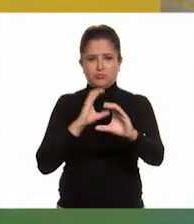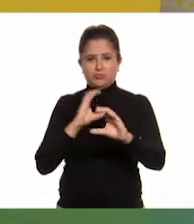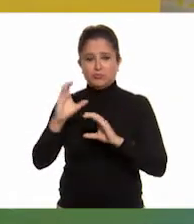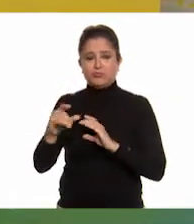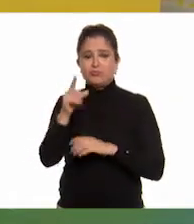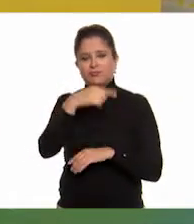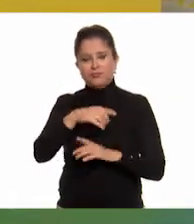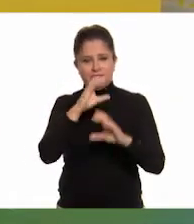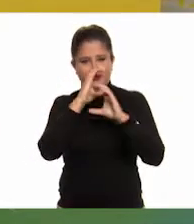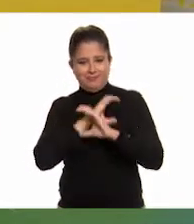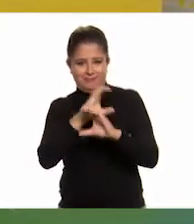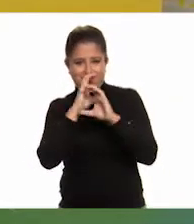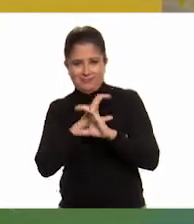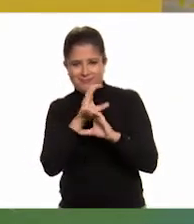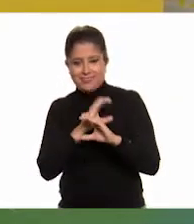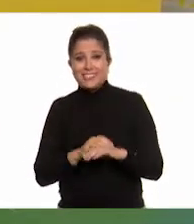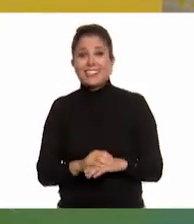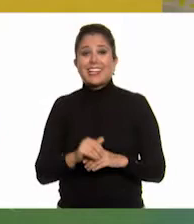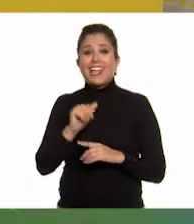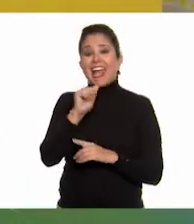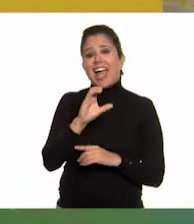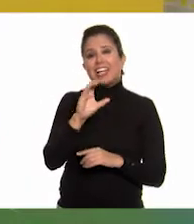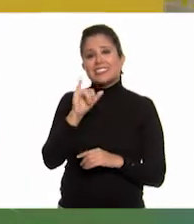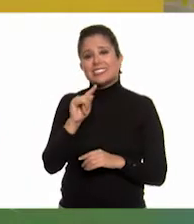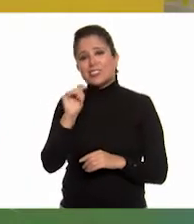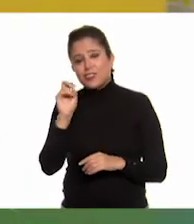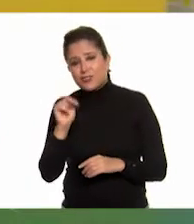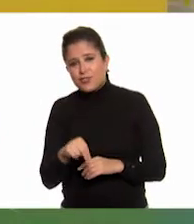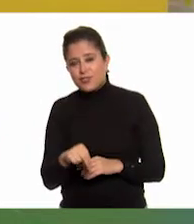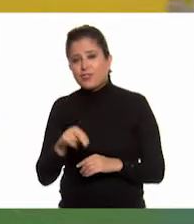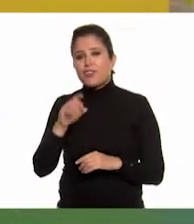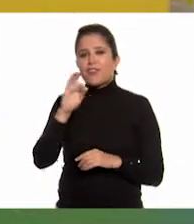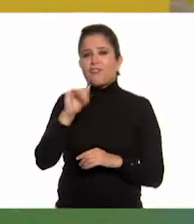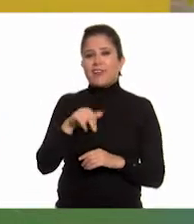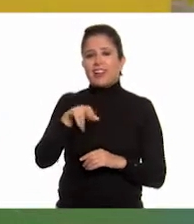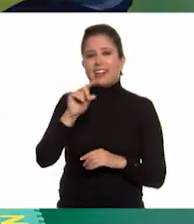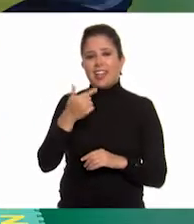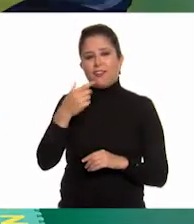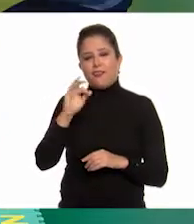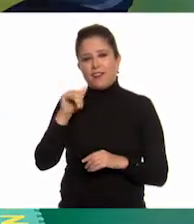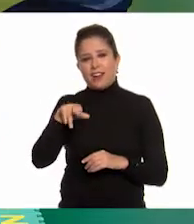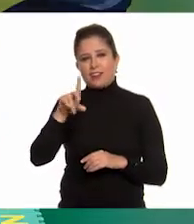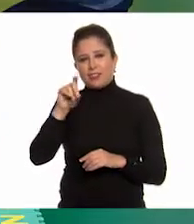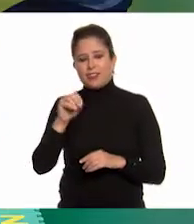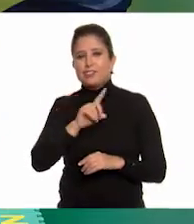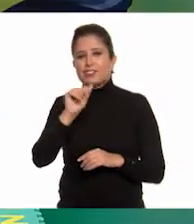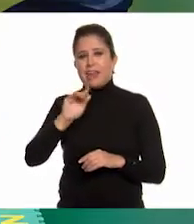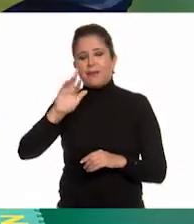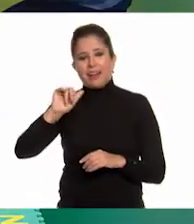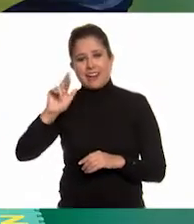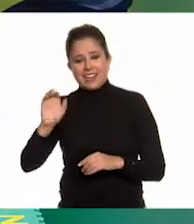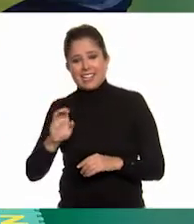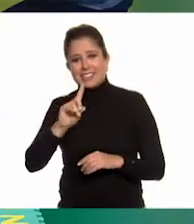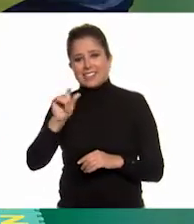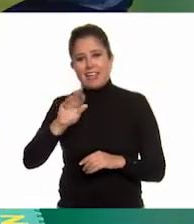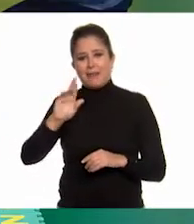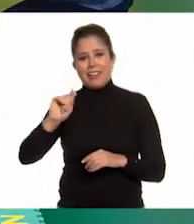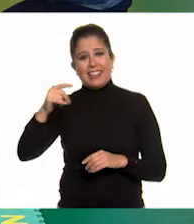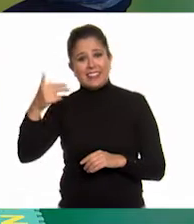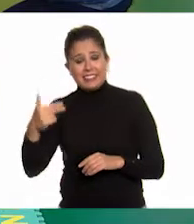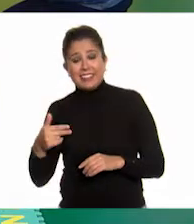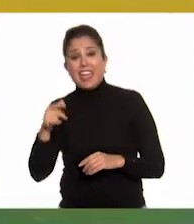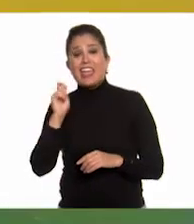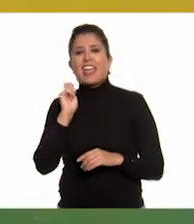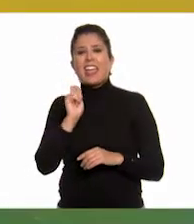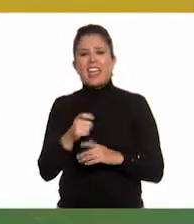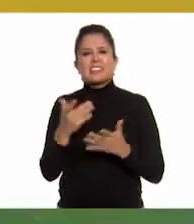ir cantando la canción. Acitrón de un fandango, sango, sango, sabaré, sabaré,